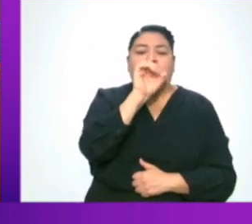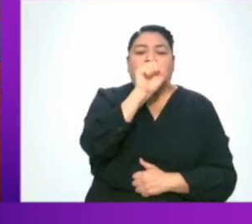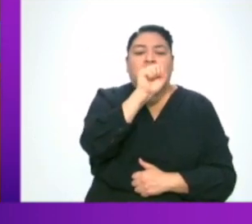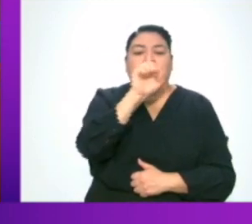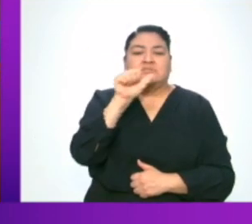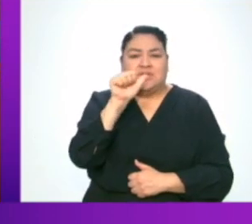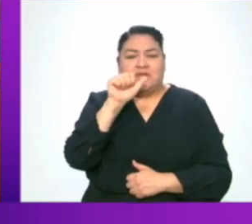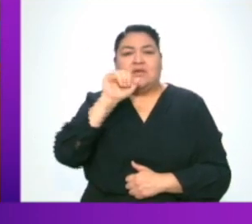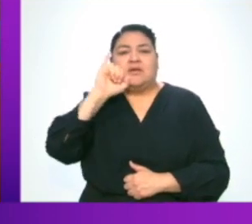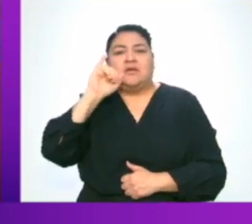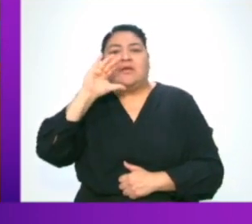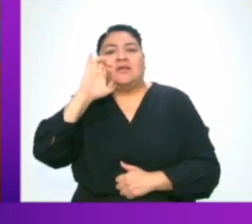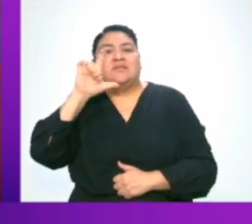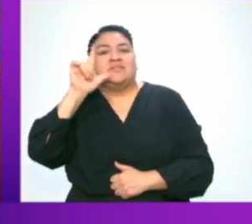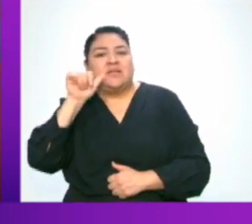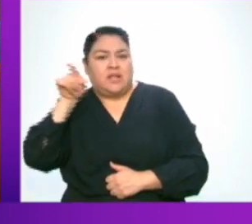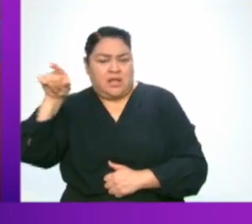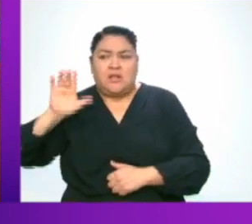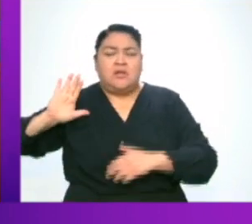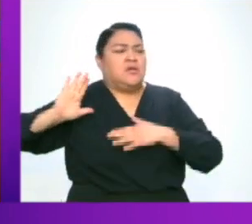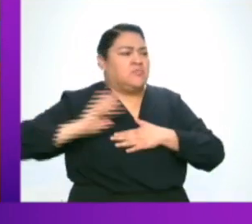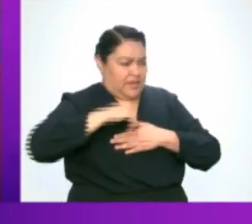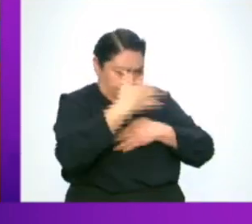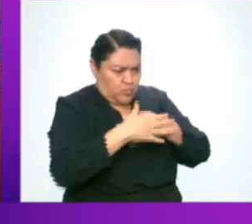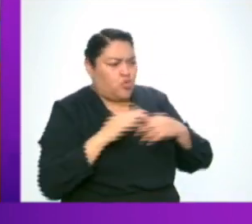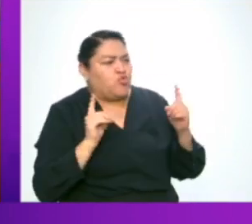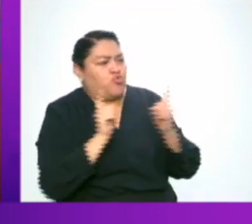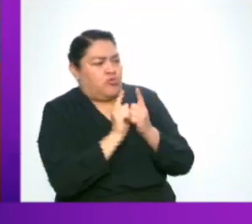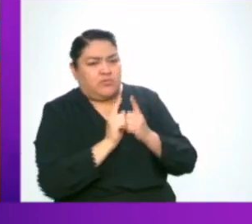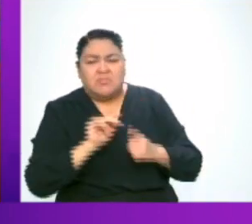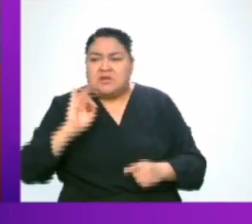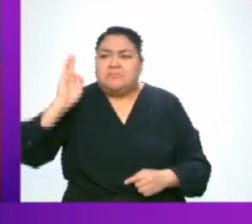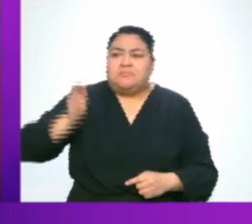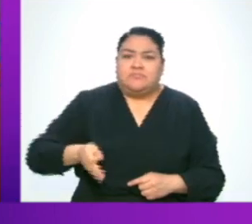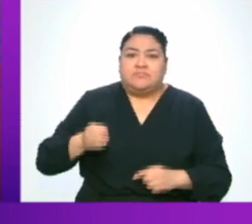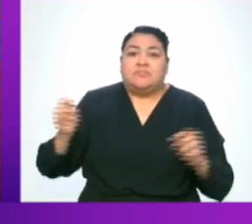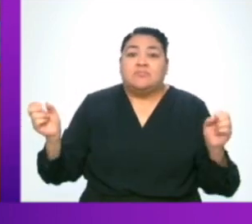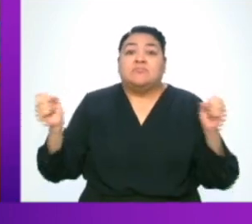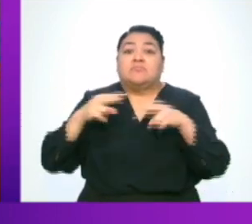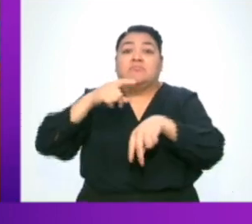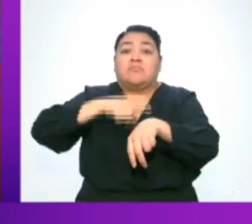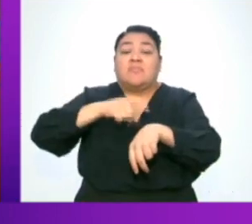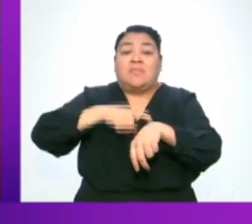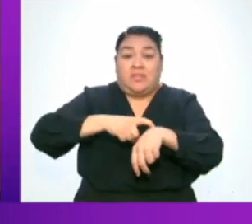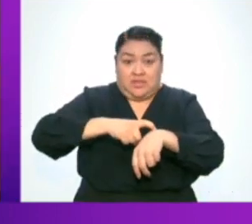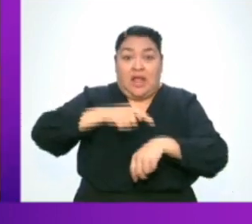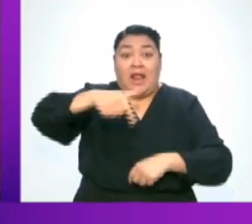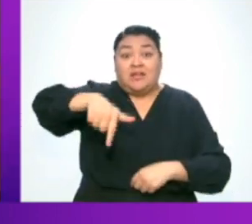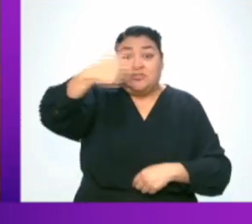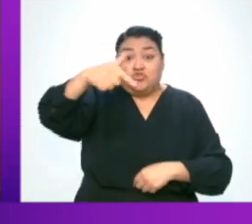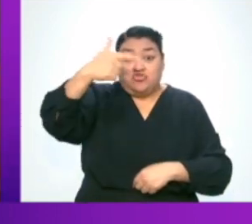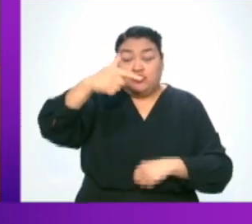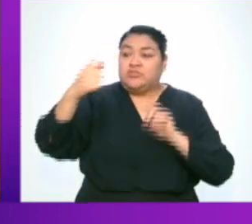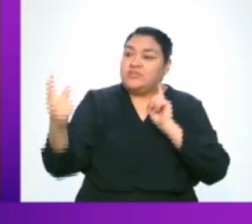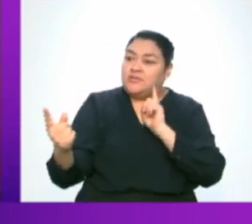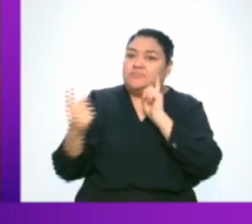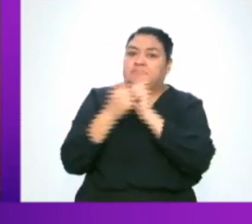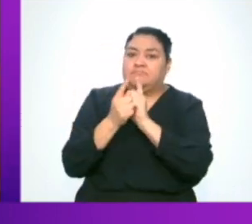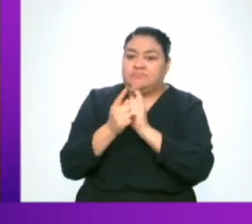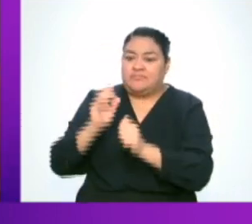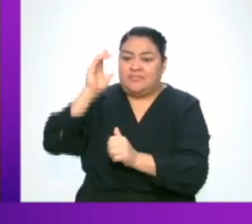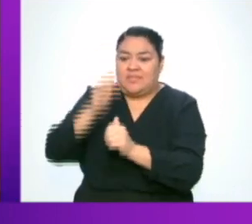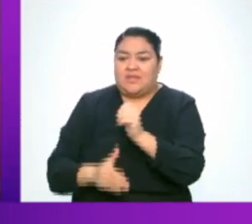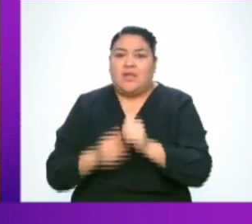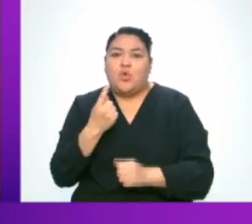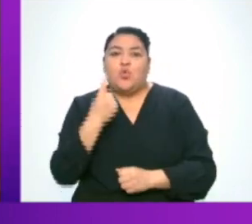días la había prometido y la cumplió y entramos en punto de las 12 de la tarde a la reunión y terminamos a